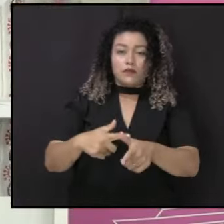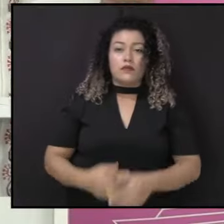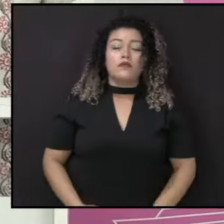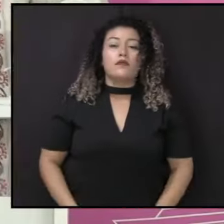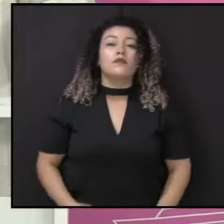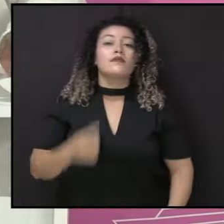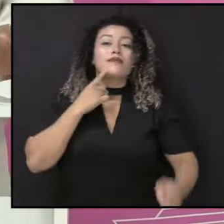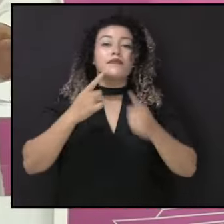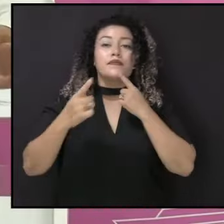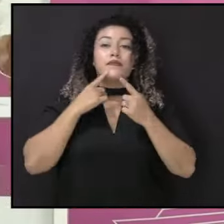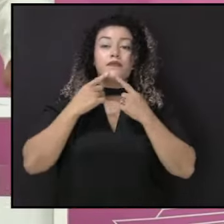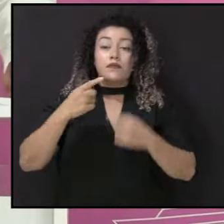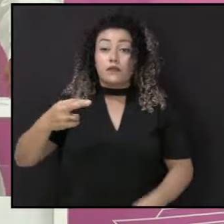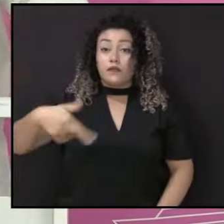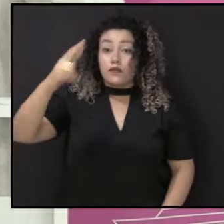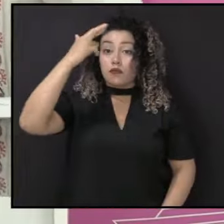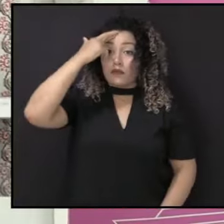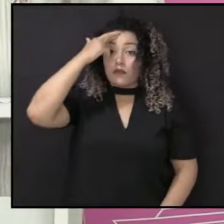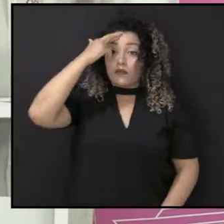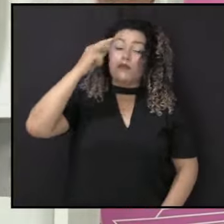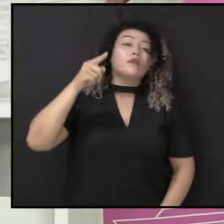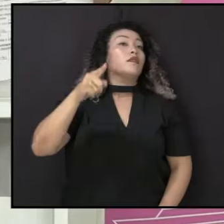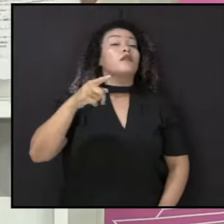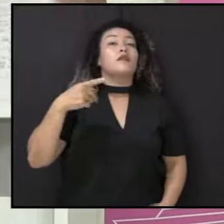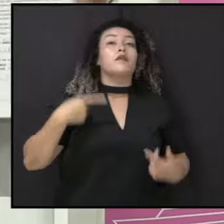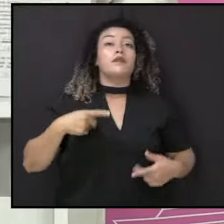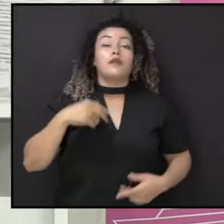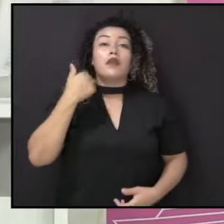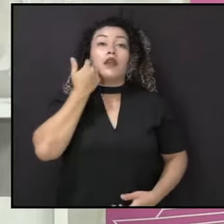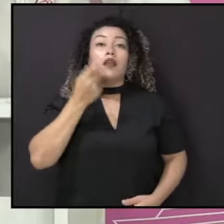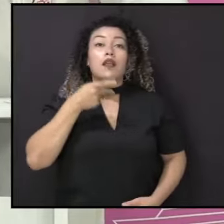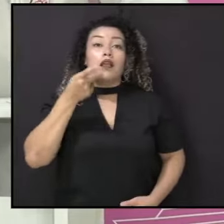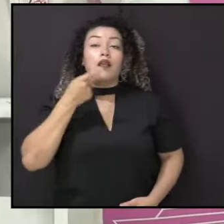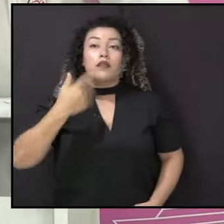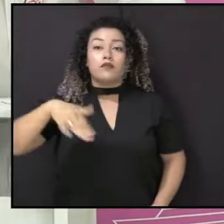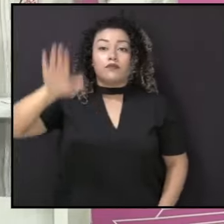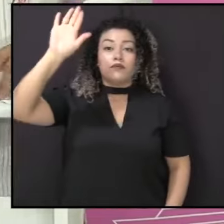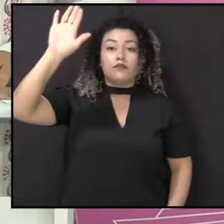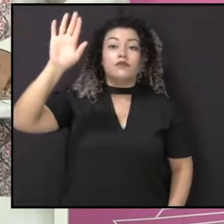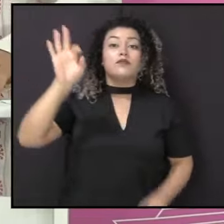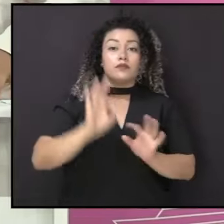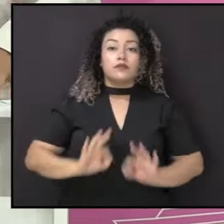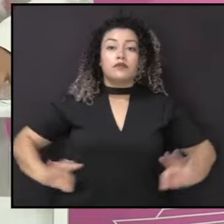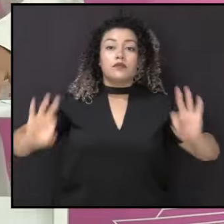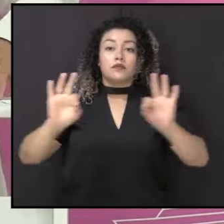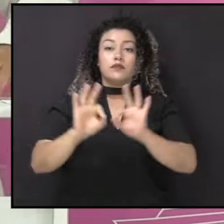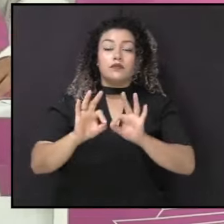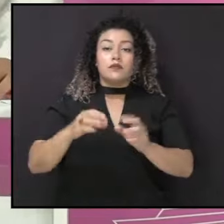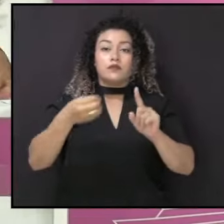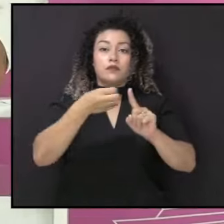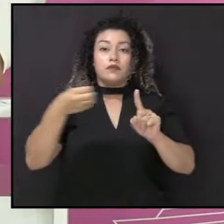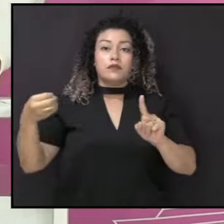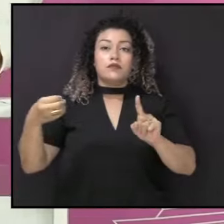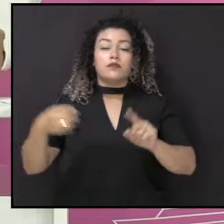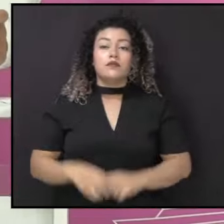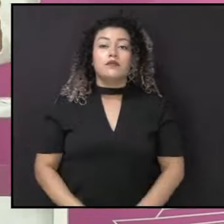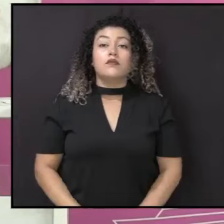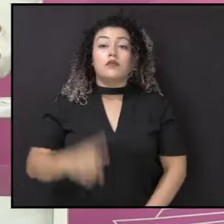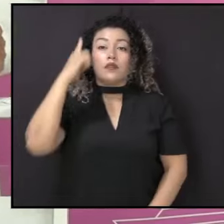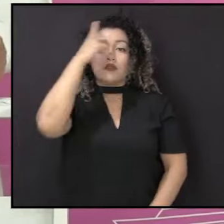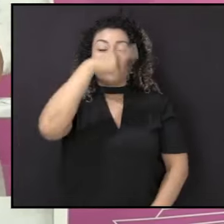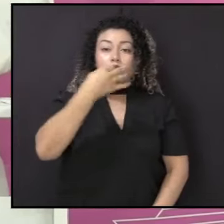contrarréplica y les recordamos que para hacer uso de la réplica y contrarréplica tienen que levantar la mano y contarán hasta con un